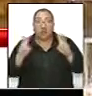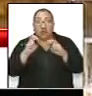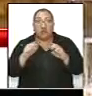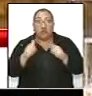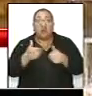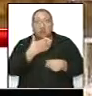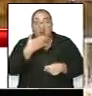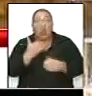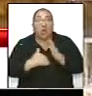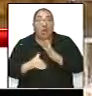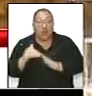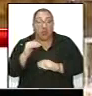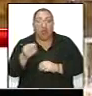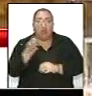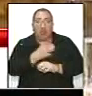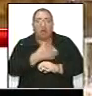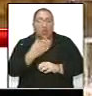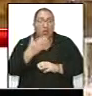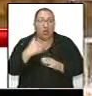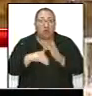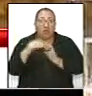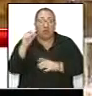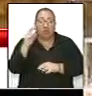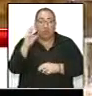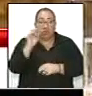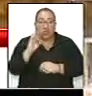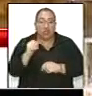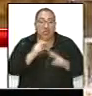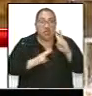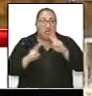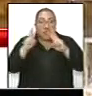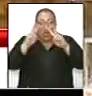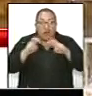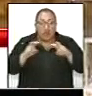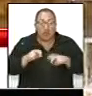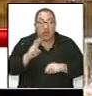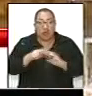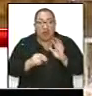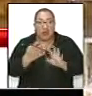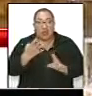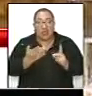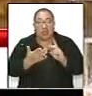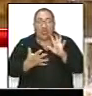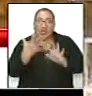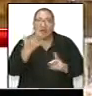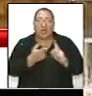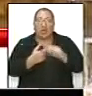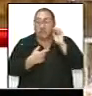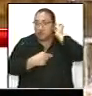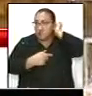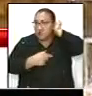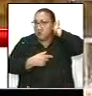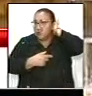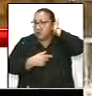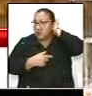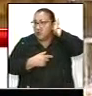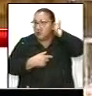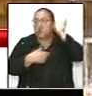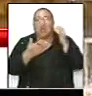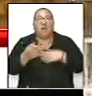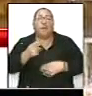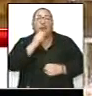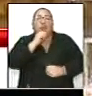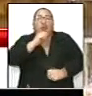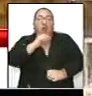ahí cómo ha aumentado el porcentaje de investigadores del 2015 al proceso de licenciamiento, tanto en las privadas como